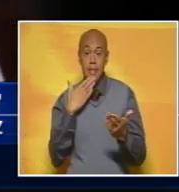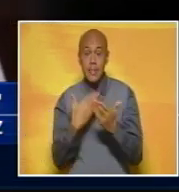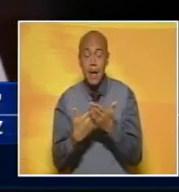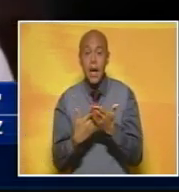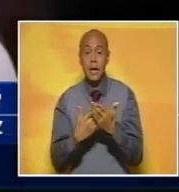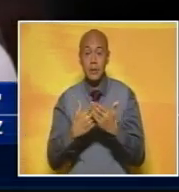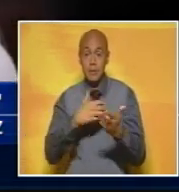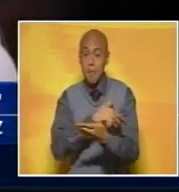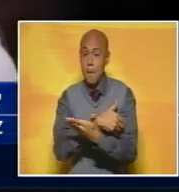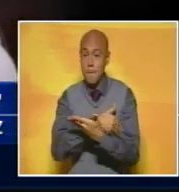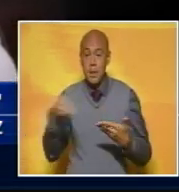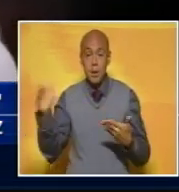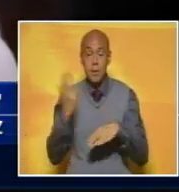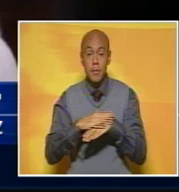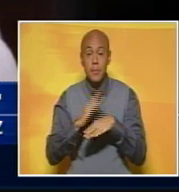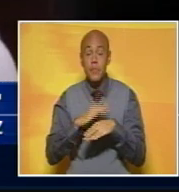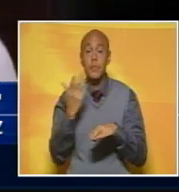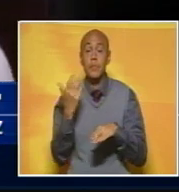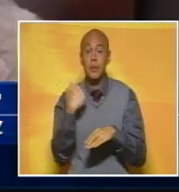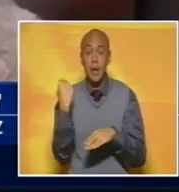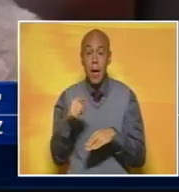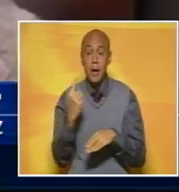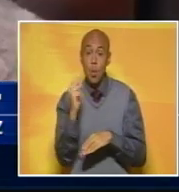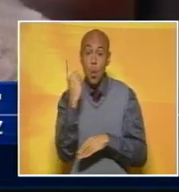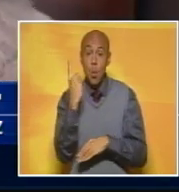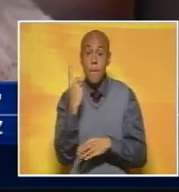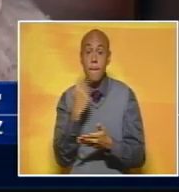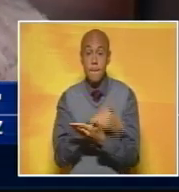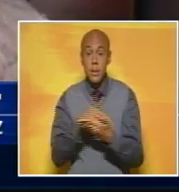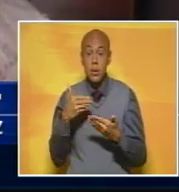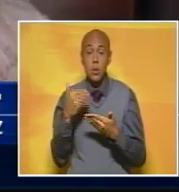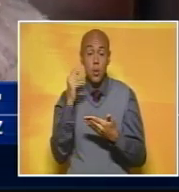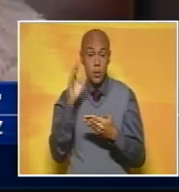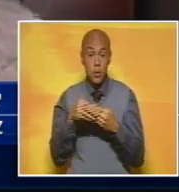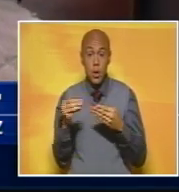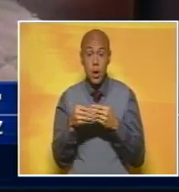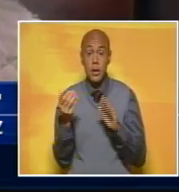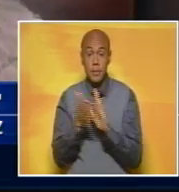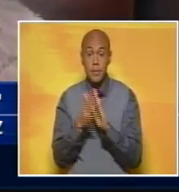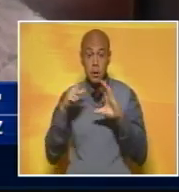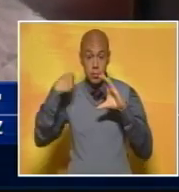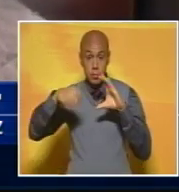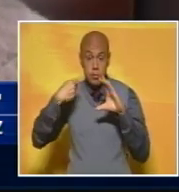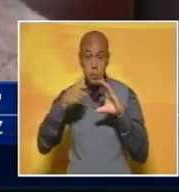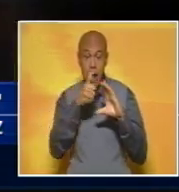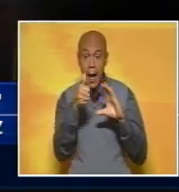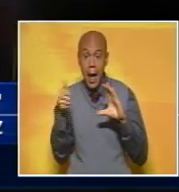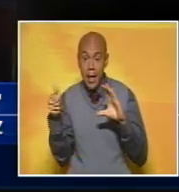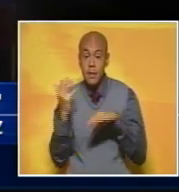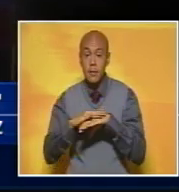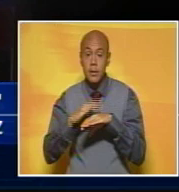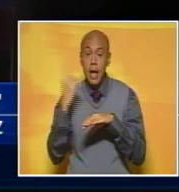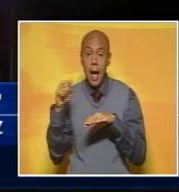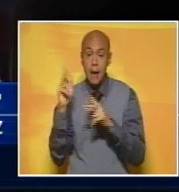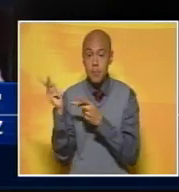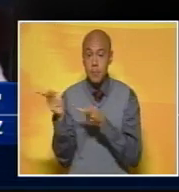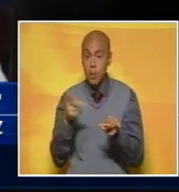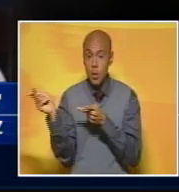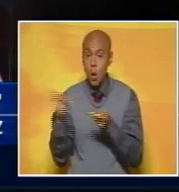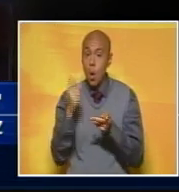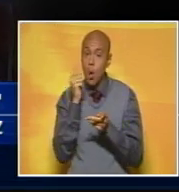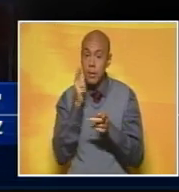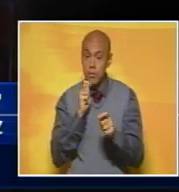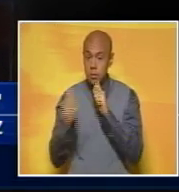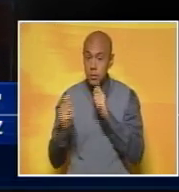de telerrealidad que repartirá $1 millón. Cada capítulo del programa televisivo contará con una celebridad invitada que